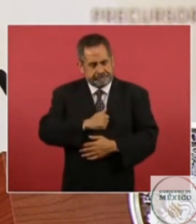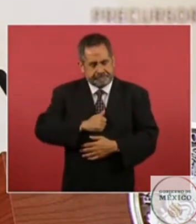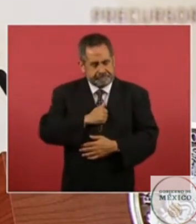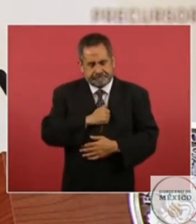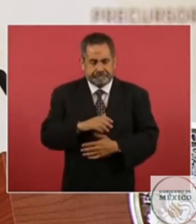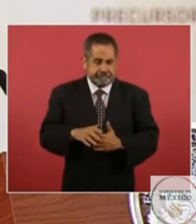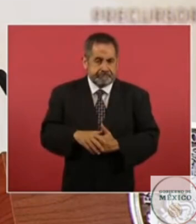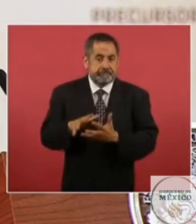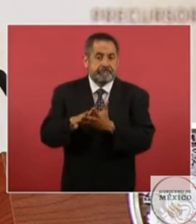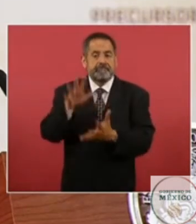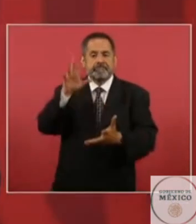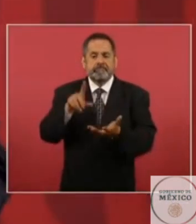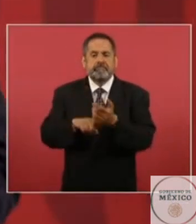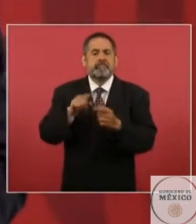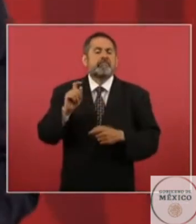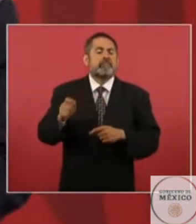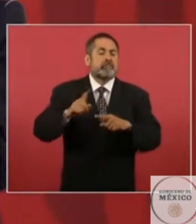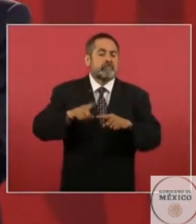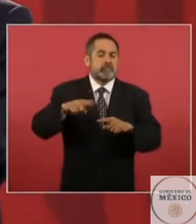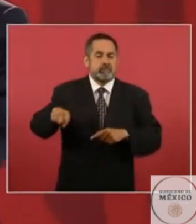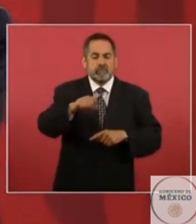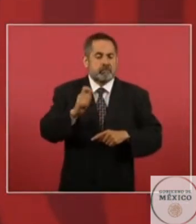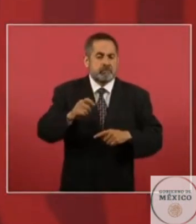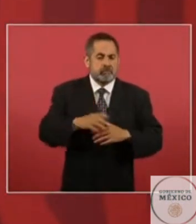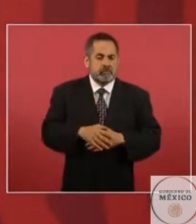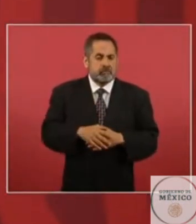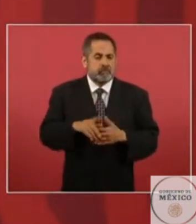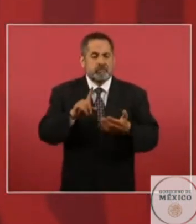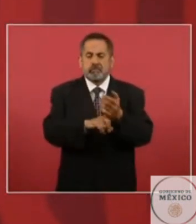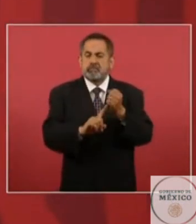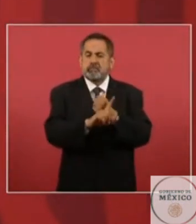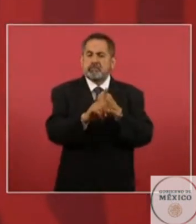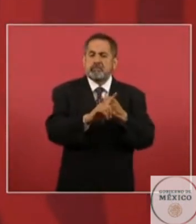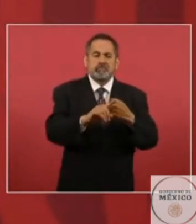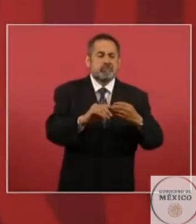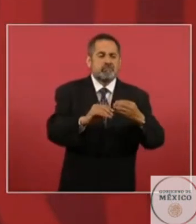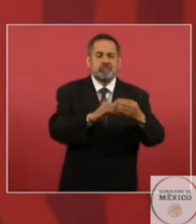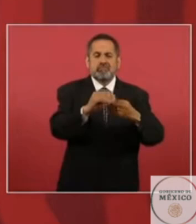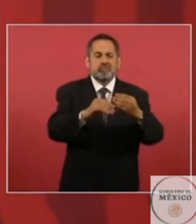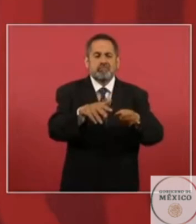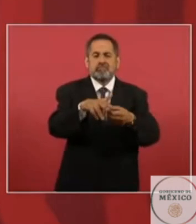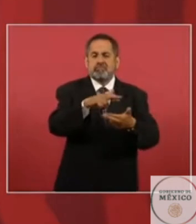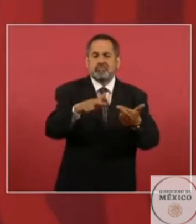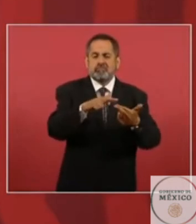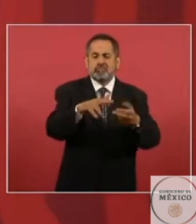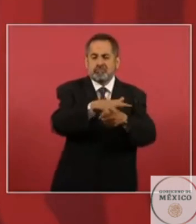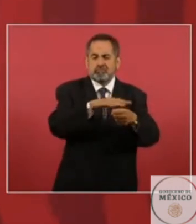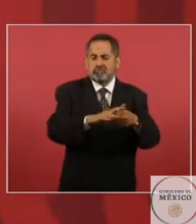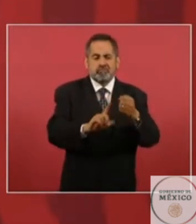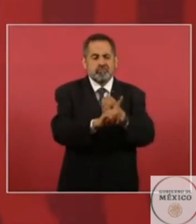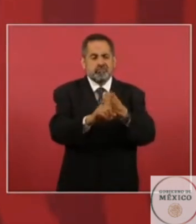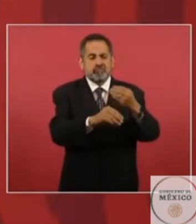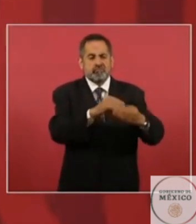gobierno, porque hay que recordar que el presidente, amigos y amigas, hoy tiene un lugar en el mundo,